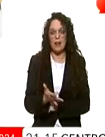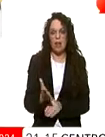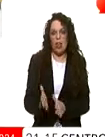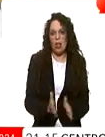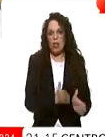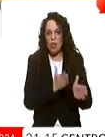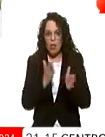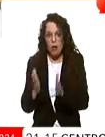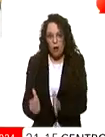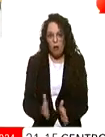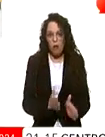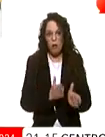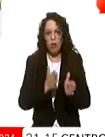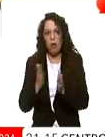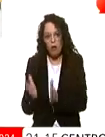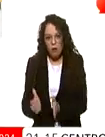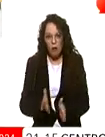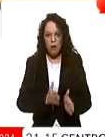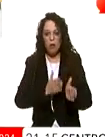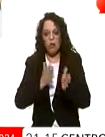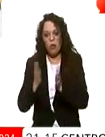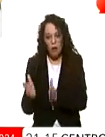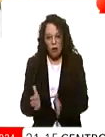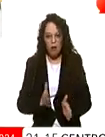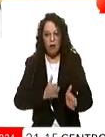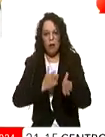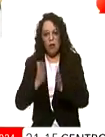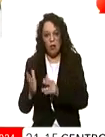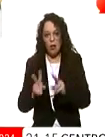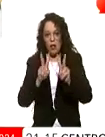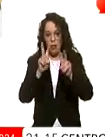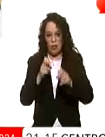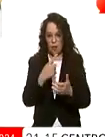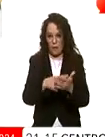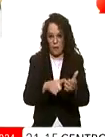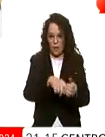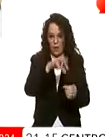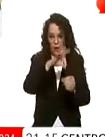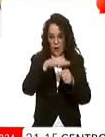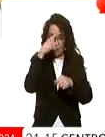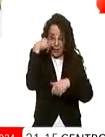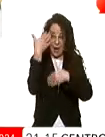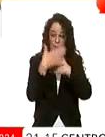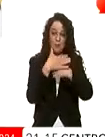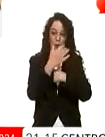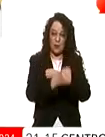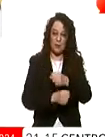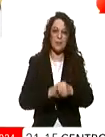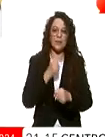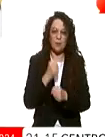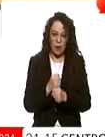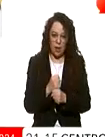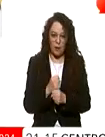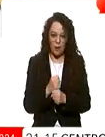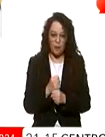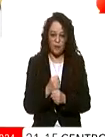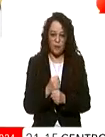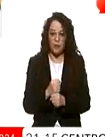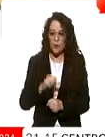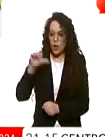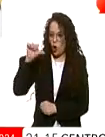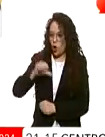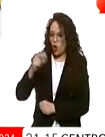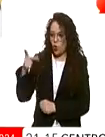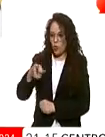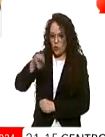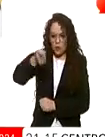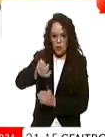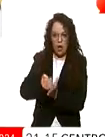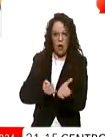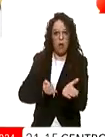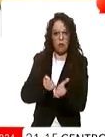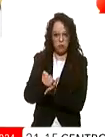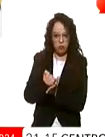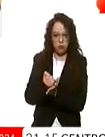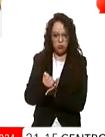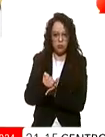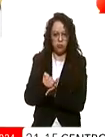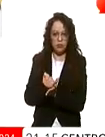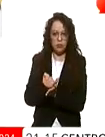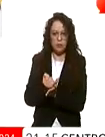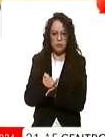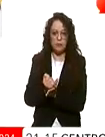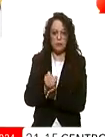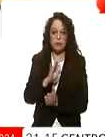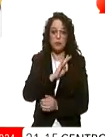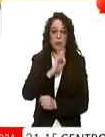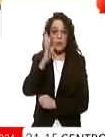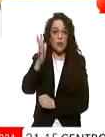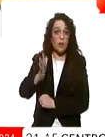eso hay una respuesta del tribunal en esta ocasión. ¿Estaríamos viendo que esta respuesta de hoy zanja la posibilidad de que en el